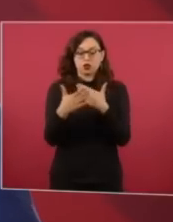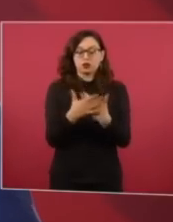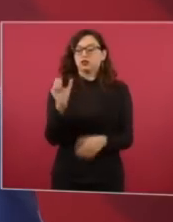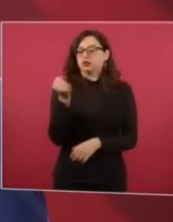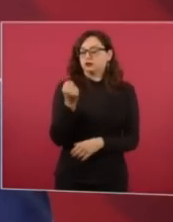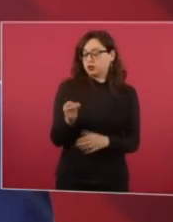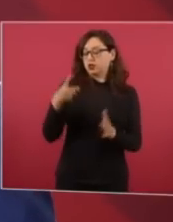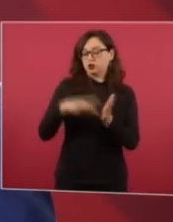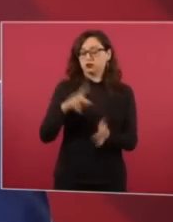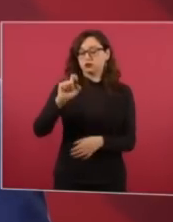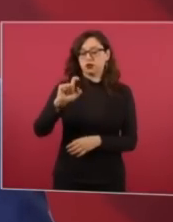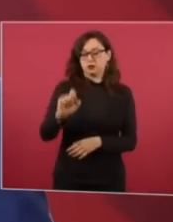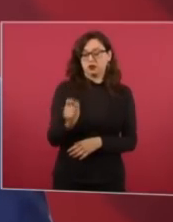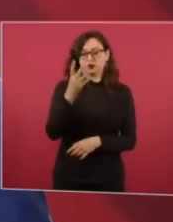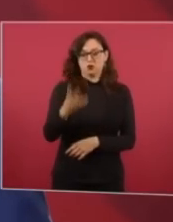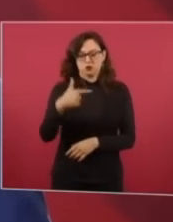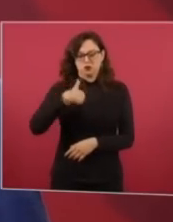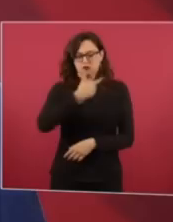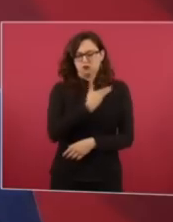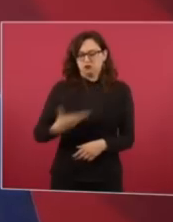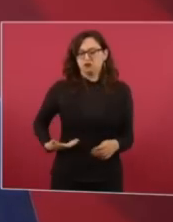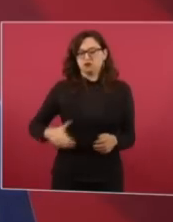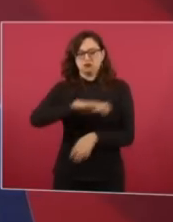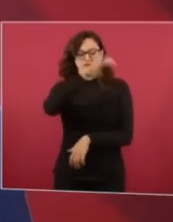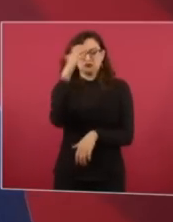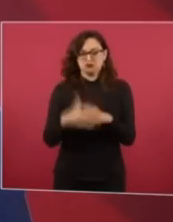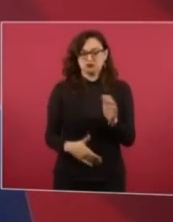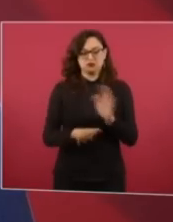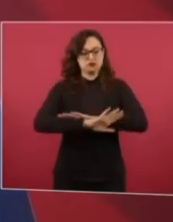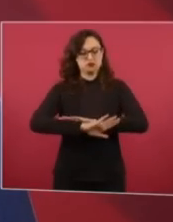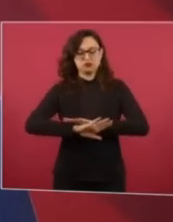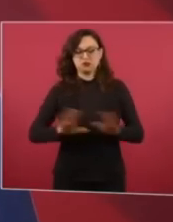ya y me jubilo